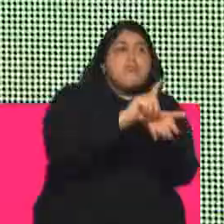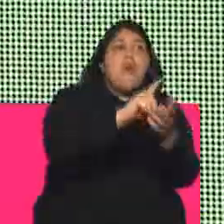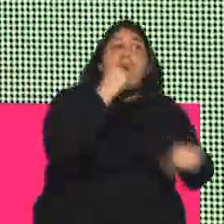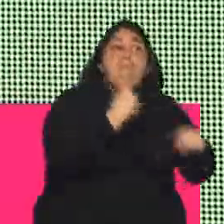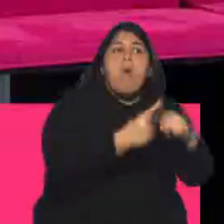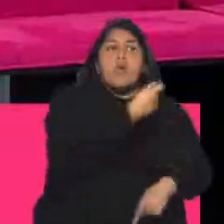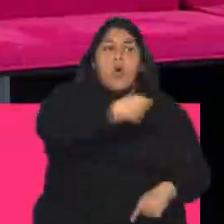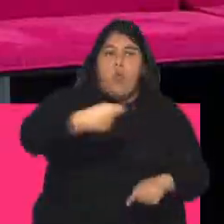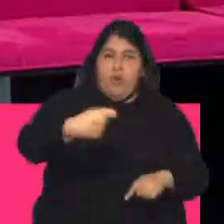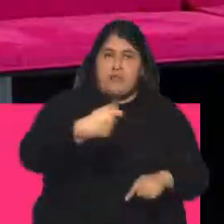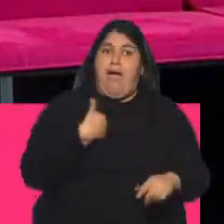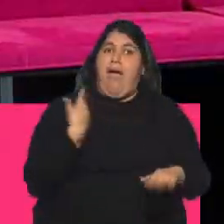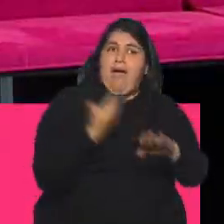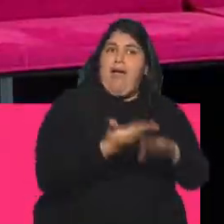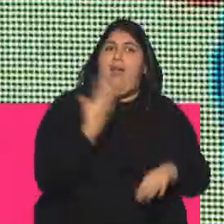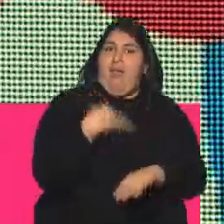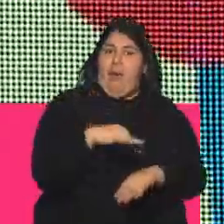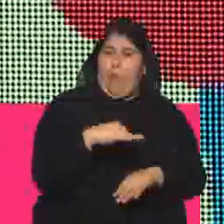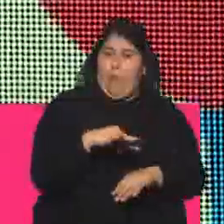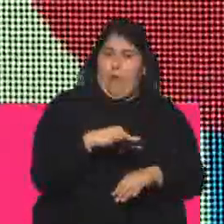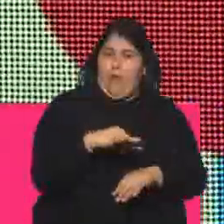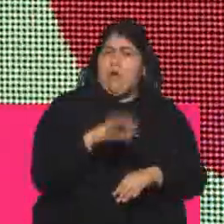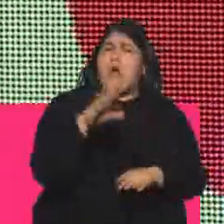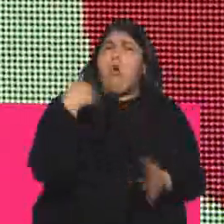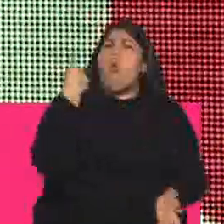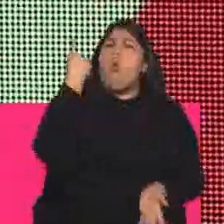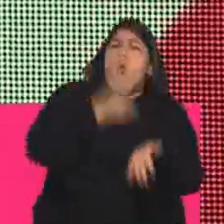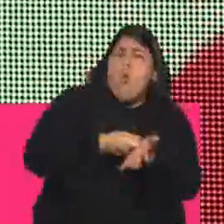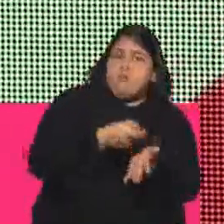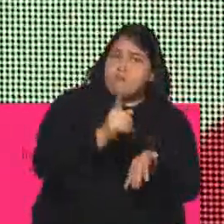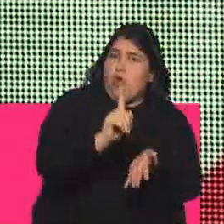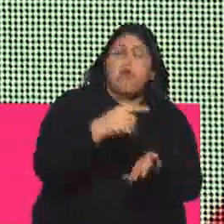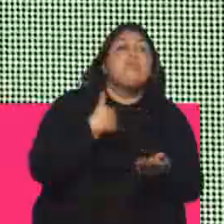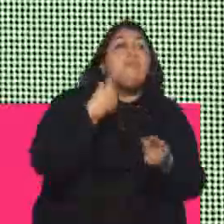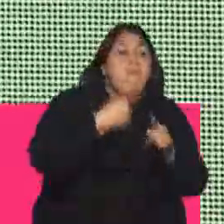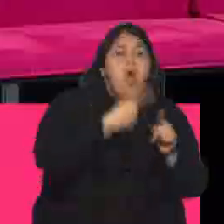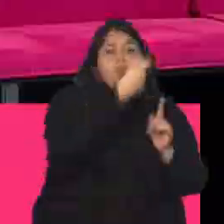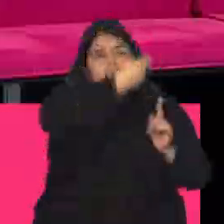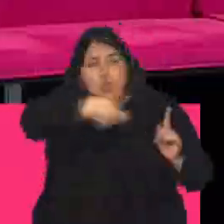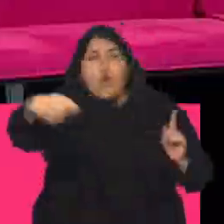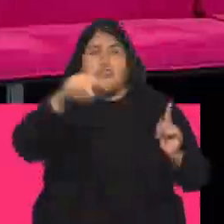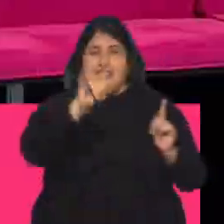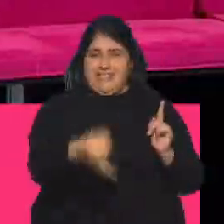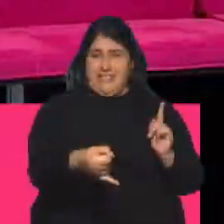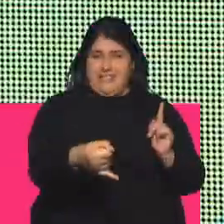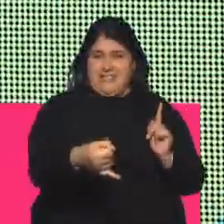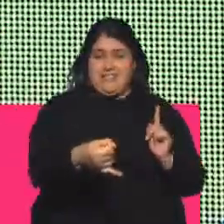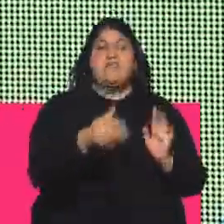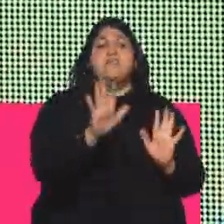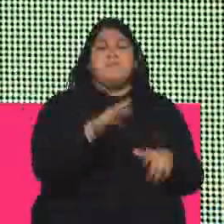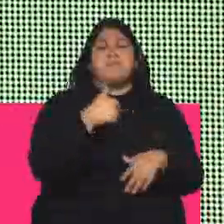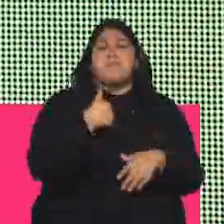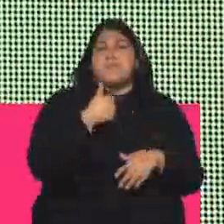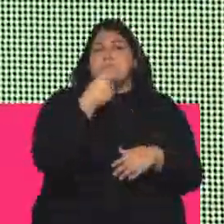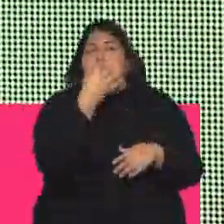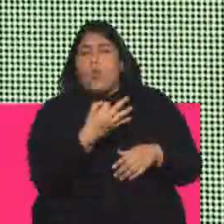Las dos en cosas. En cuotas, muy bien, ¿no? Muy bien. No me importa un pago, quiero en cuotas que me lo actualicen. Para aprovechar esta medida. Claro. O sea, como hubo una